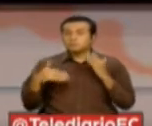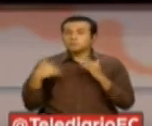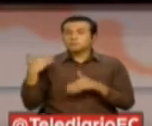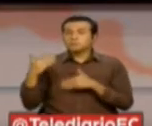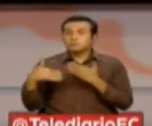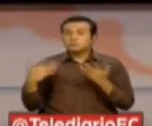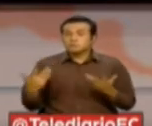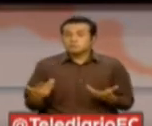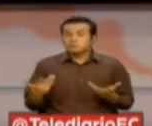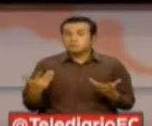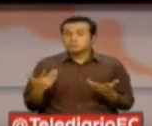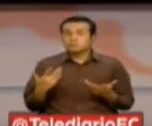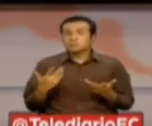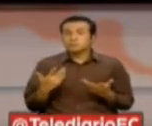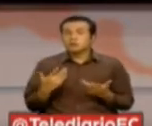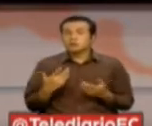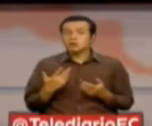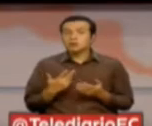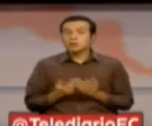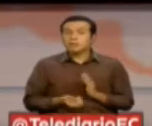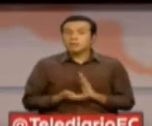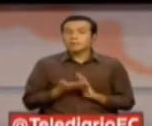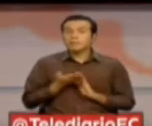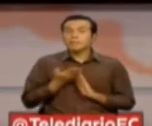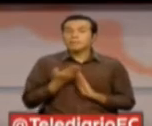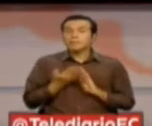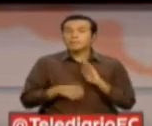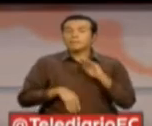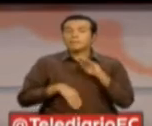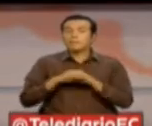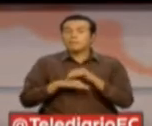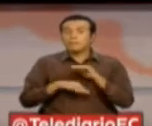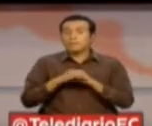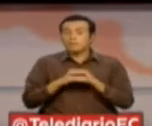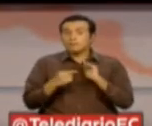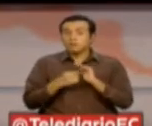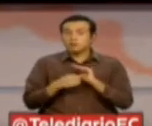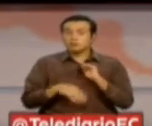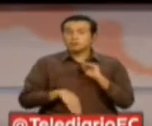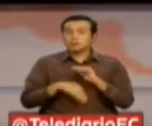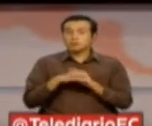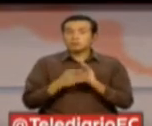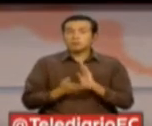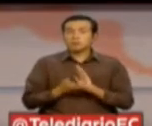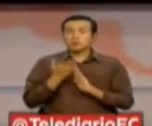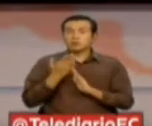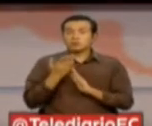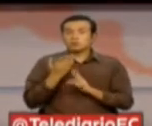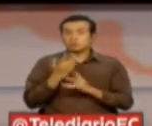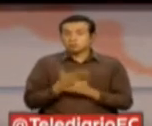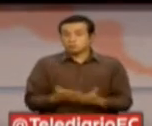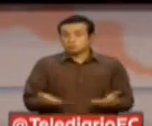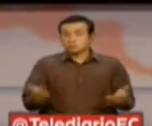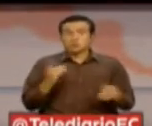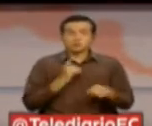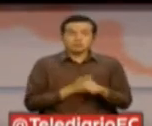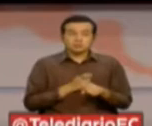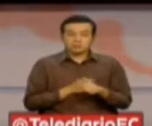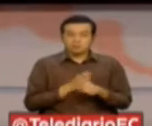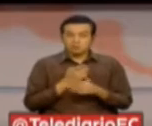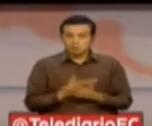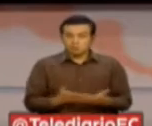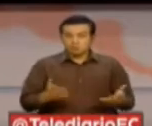estemos excediendo el techo máximo consolidado que tenemos en la mesa para un determinado producto